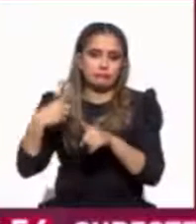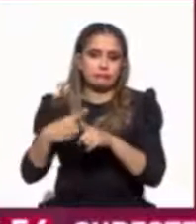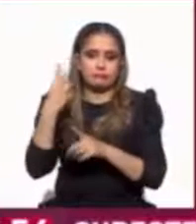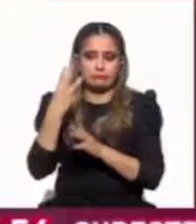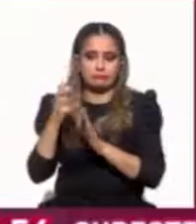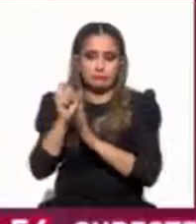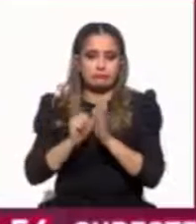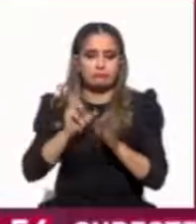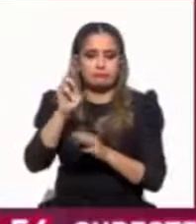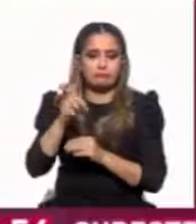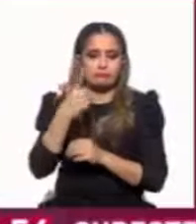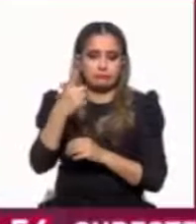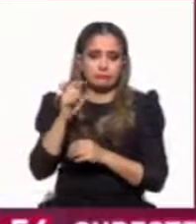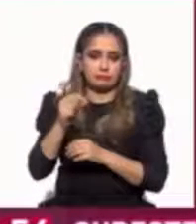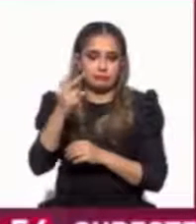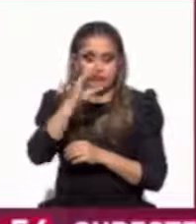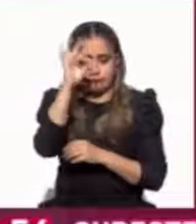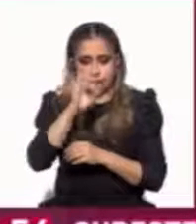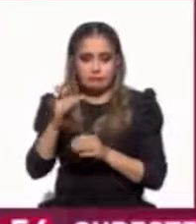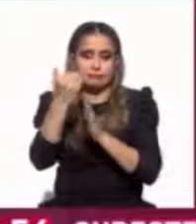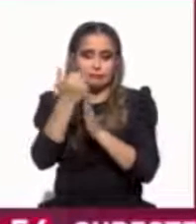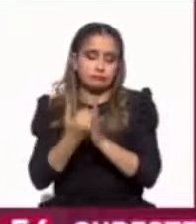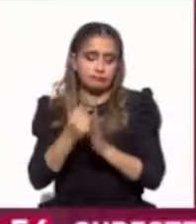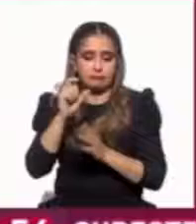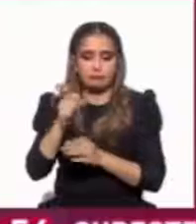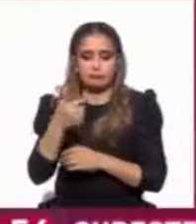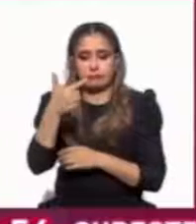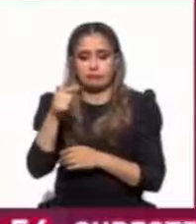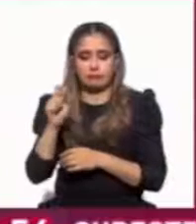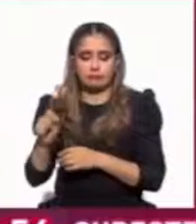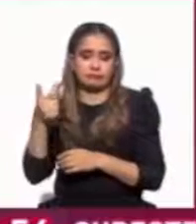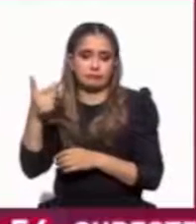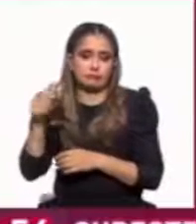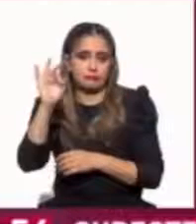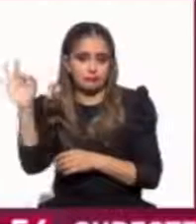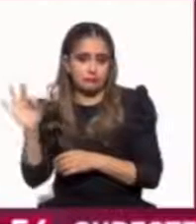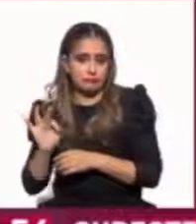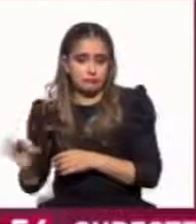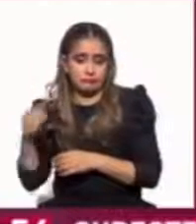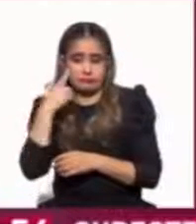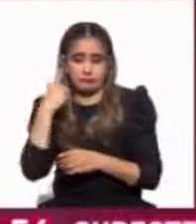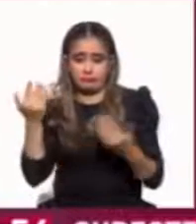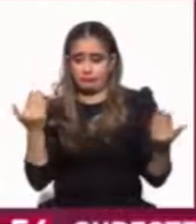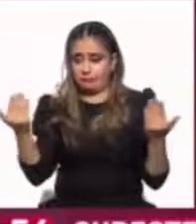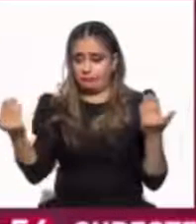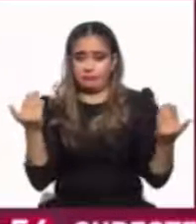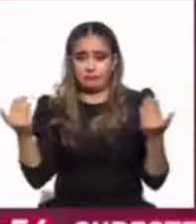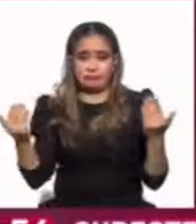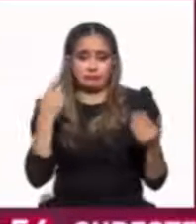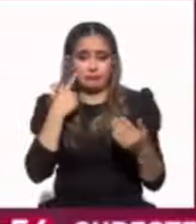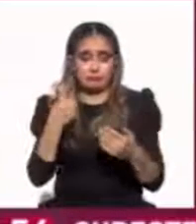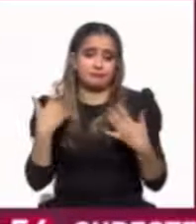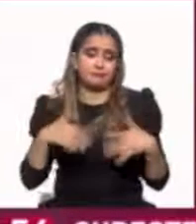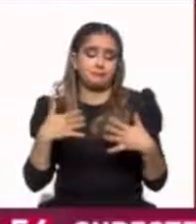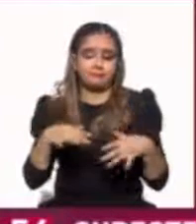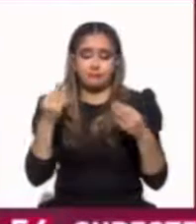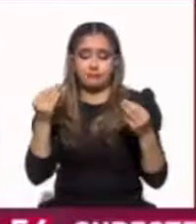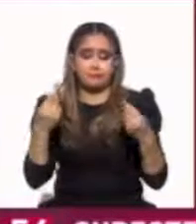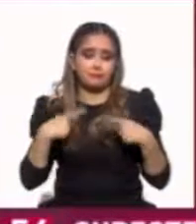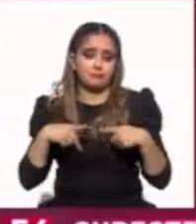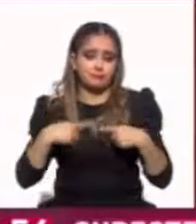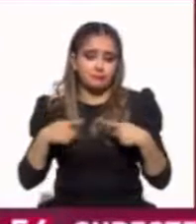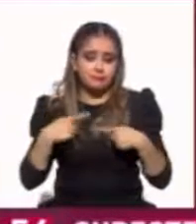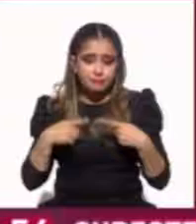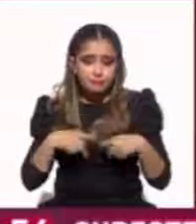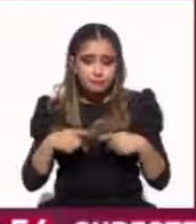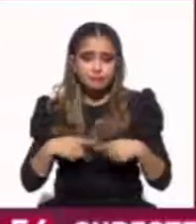era 31%, bajó a 27.7%. Nuevamente ves el impacto en millones de personas, ¿no?